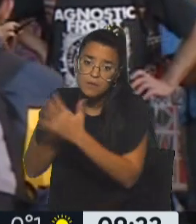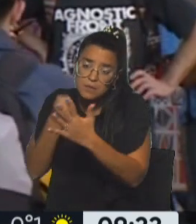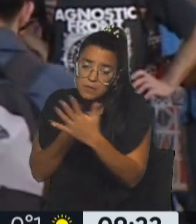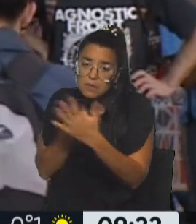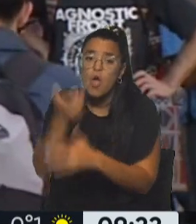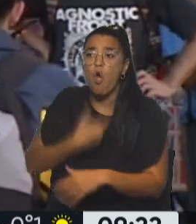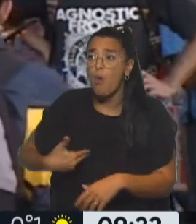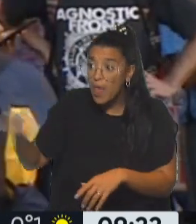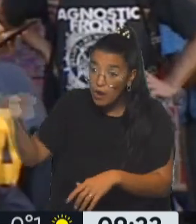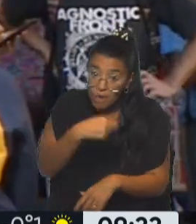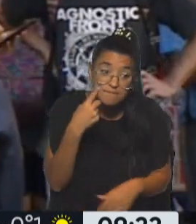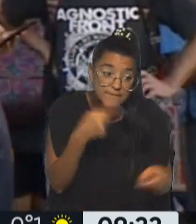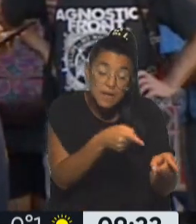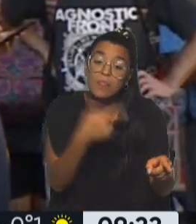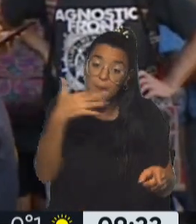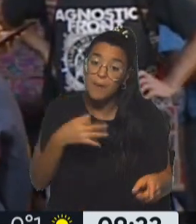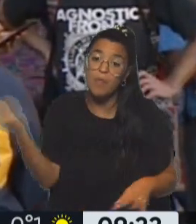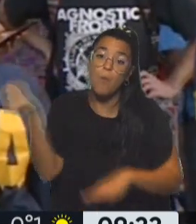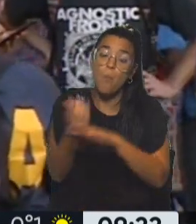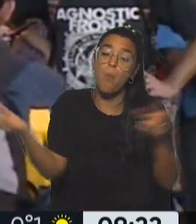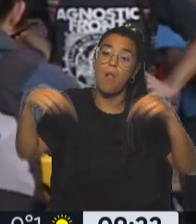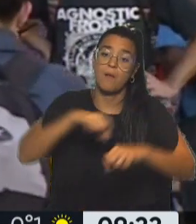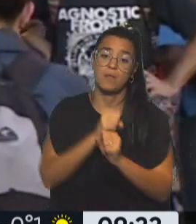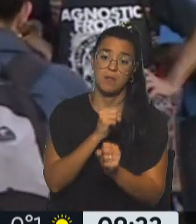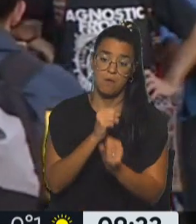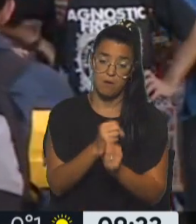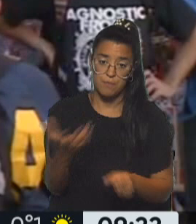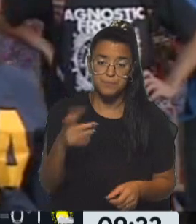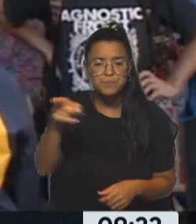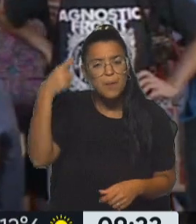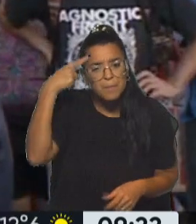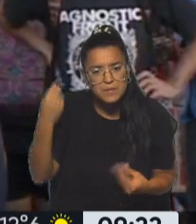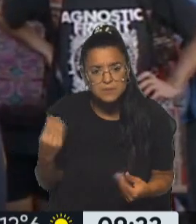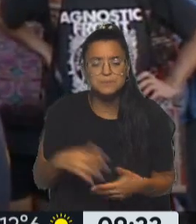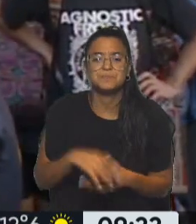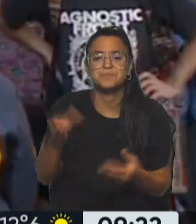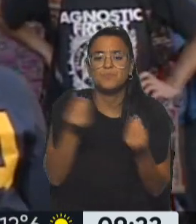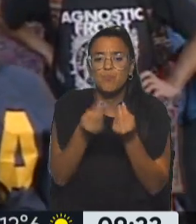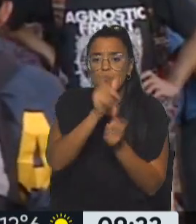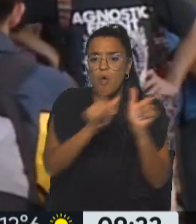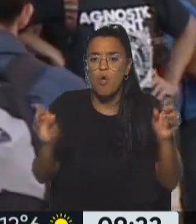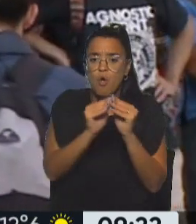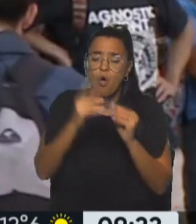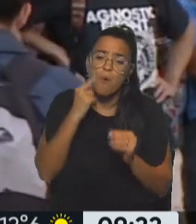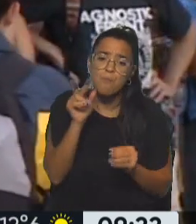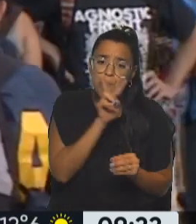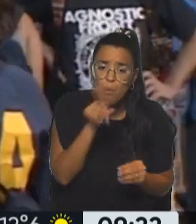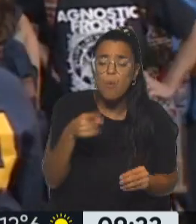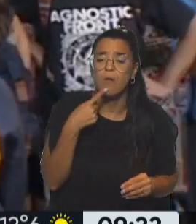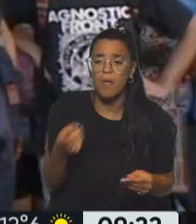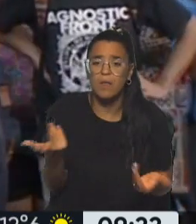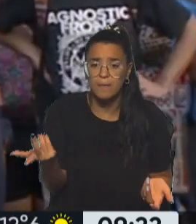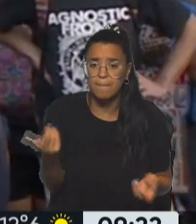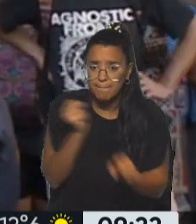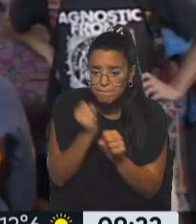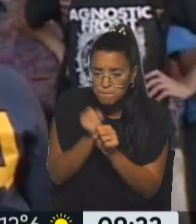intervenga para que realmente puedan reincorporarlo. Imagínate que para muchos compañeros y compañeras que